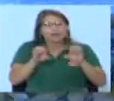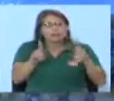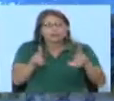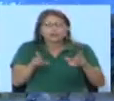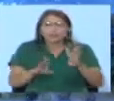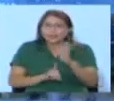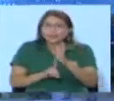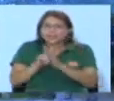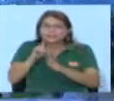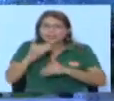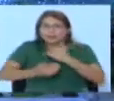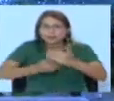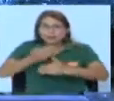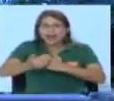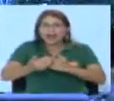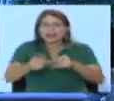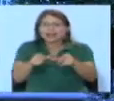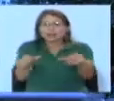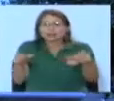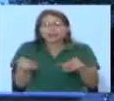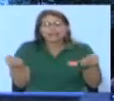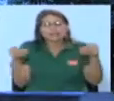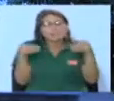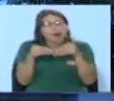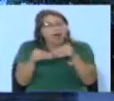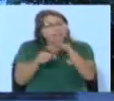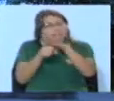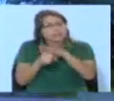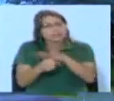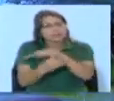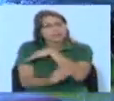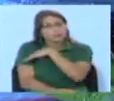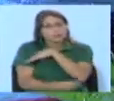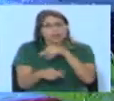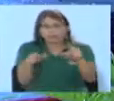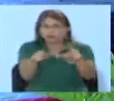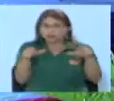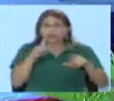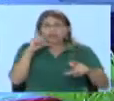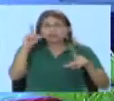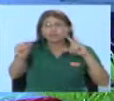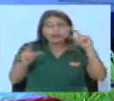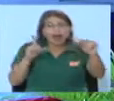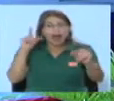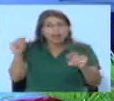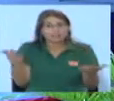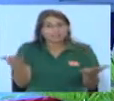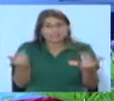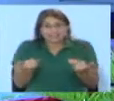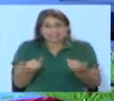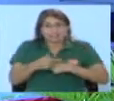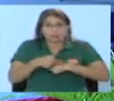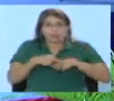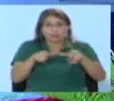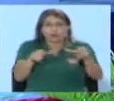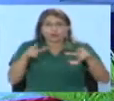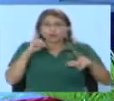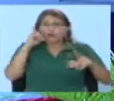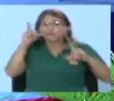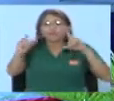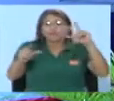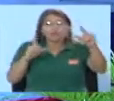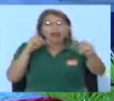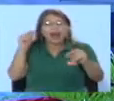están más marginadas, y sobre todo son las zonas rurales, donde hoy en la zona rural el acceso que tienen